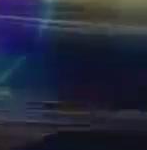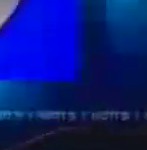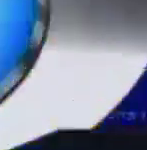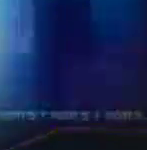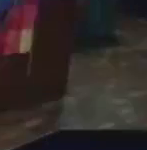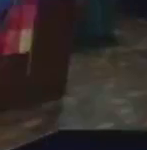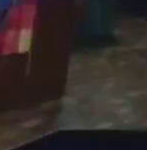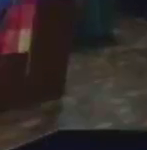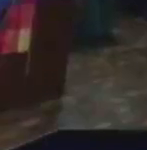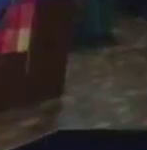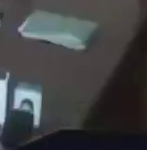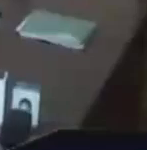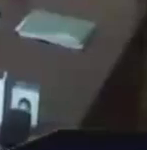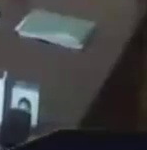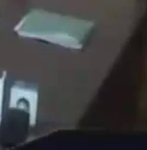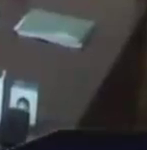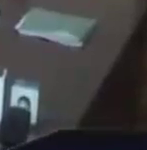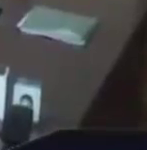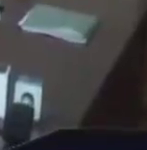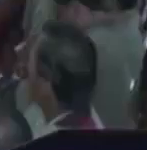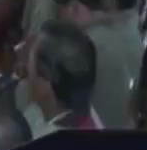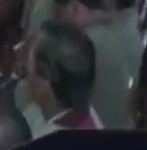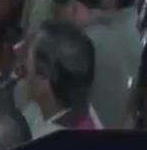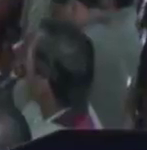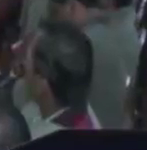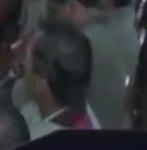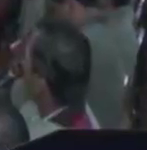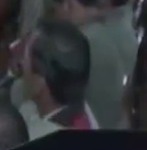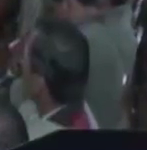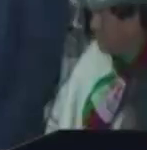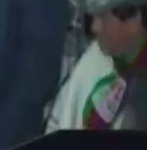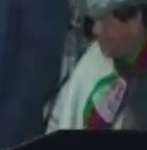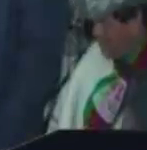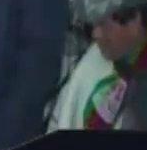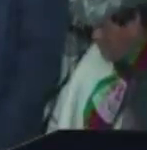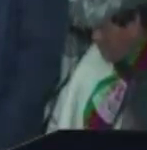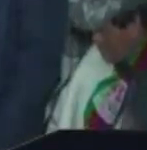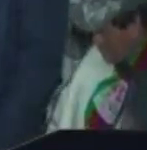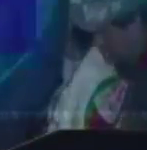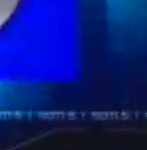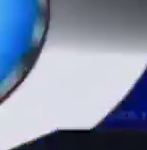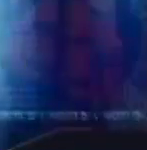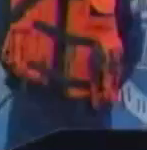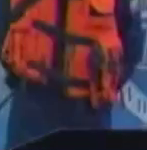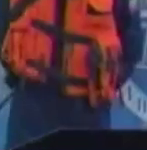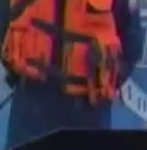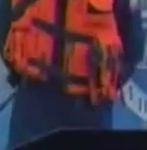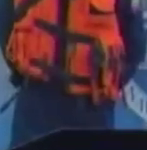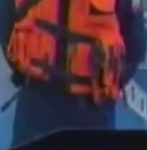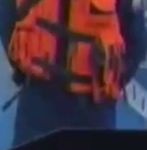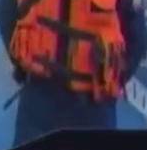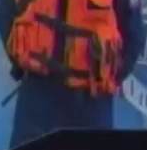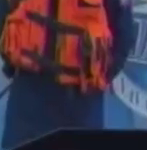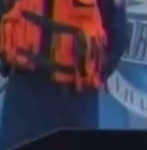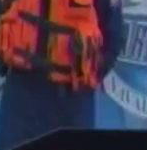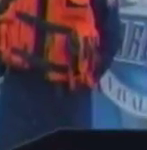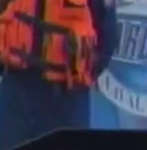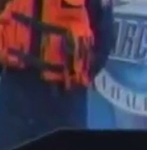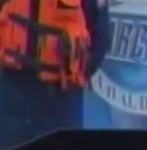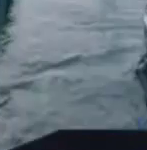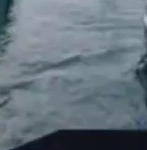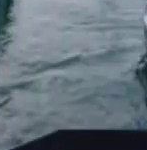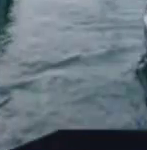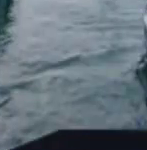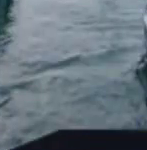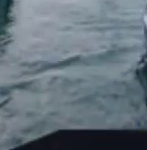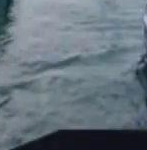carretera. Mesa de diálogo entre el gobierno y líderes del paro continúa en Tunja. Se buscan acuerdos. Armada Nacional rescató a náufragos que